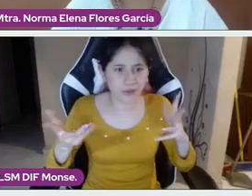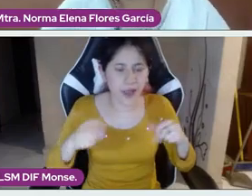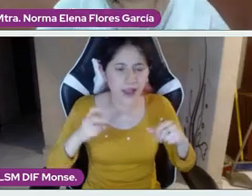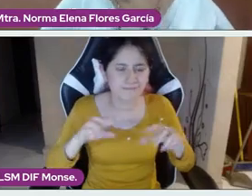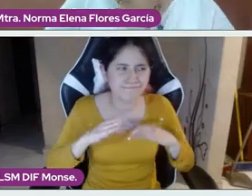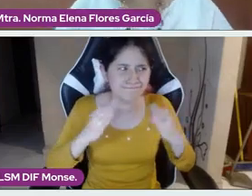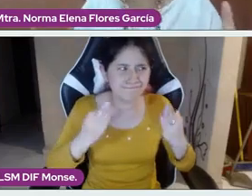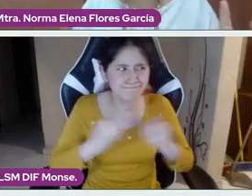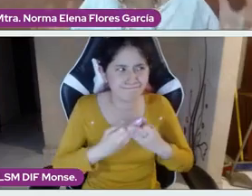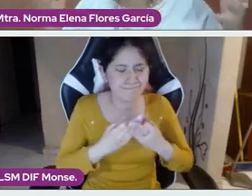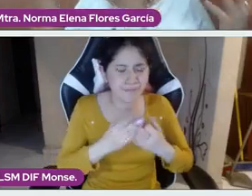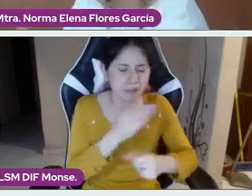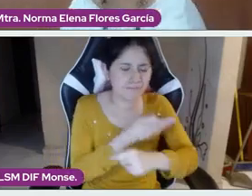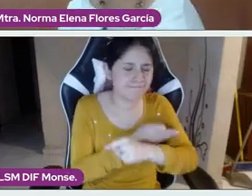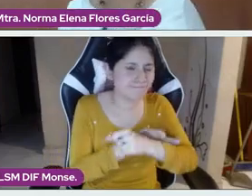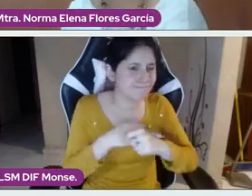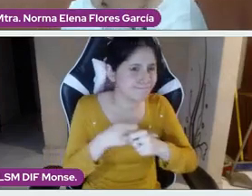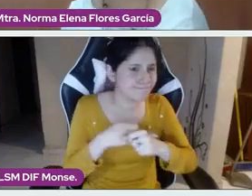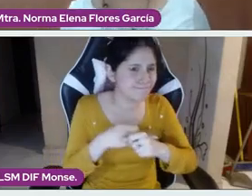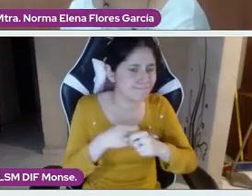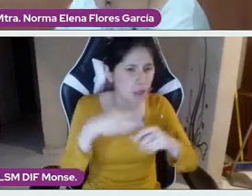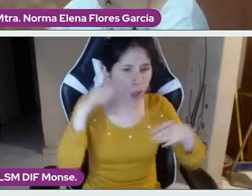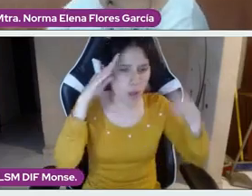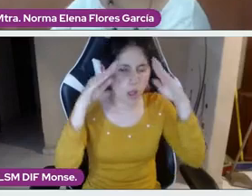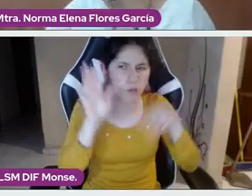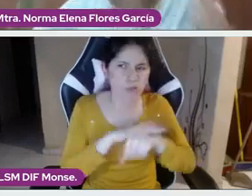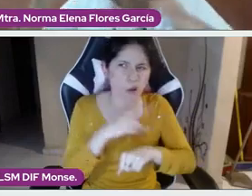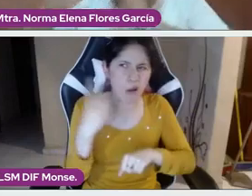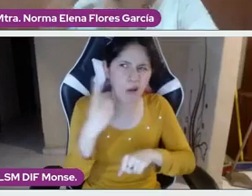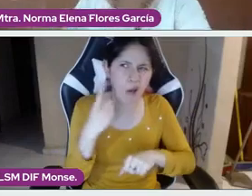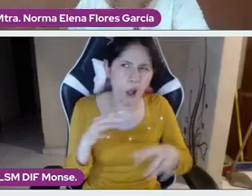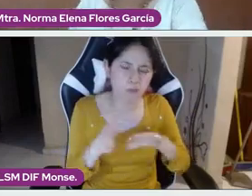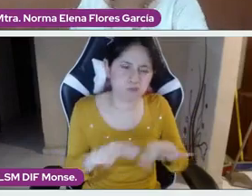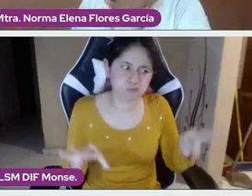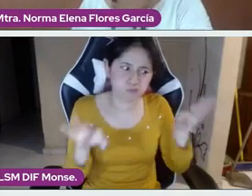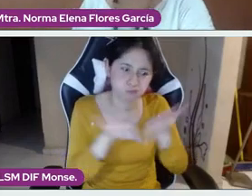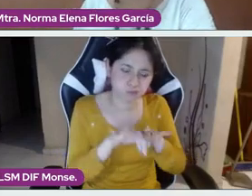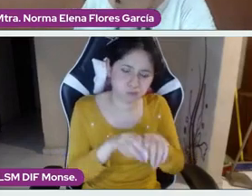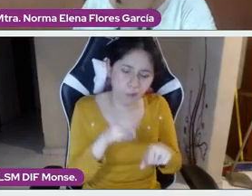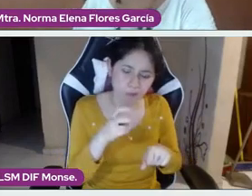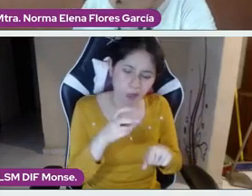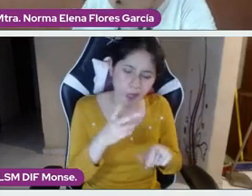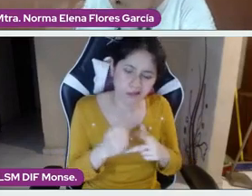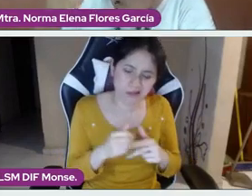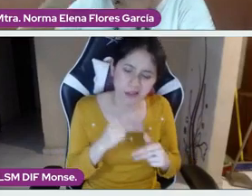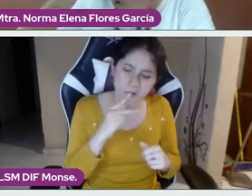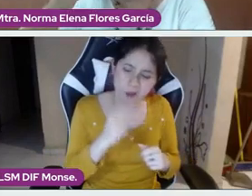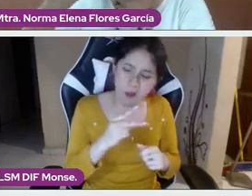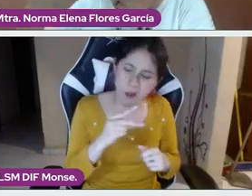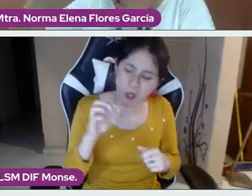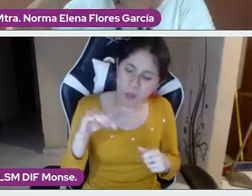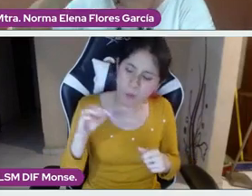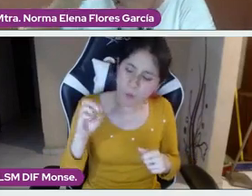Es decir, ¿por qué es importante hablar de la monoparentalidad? Porque nuestra sociedad está conformada